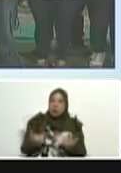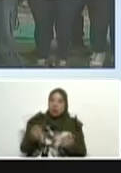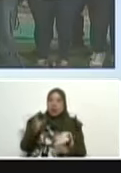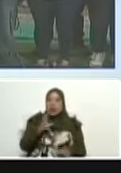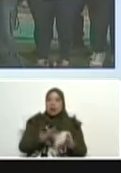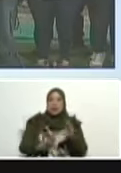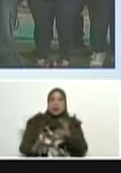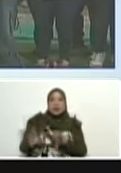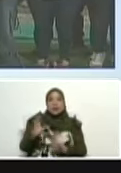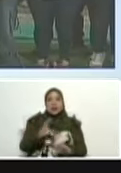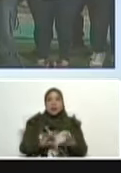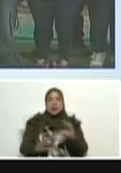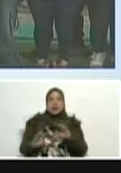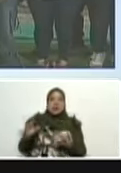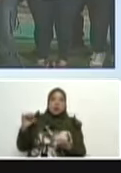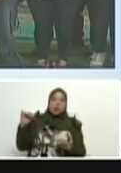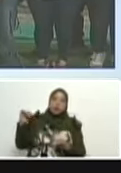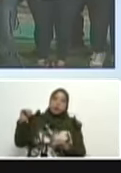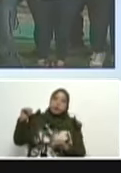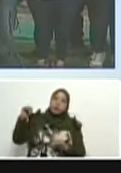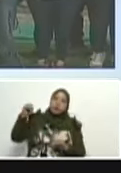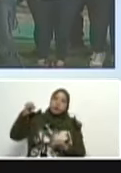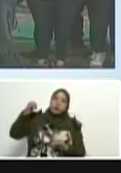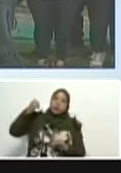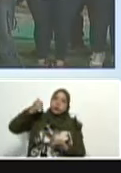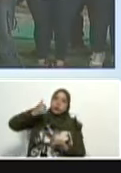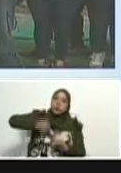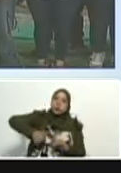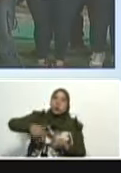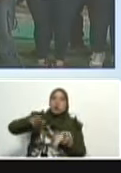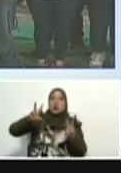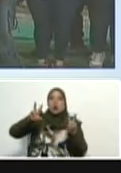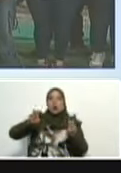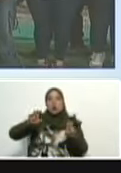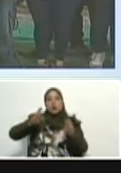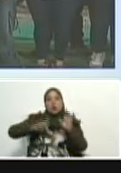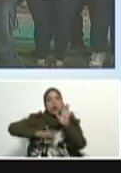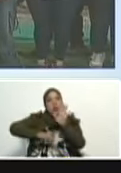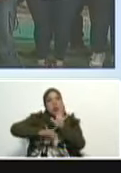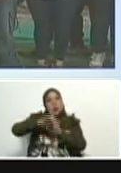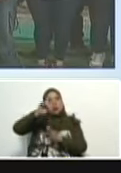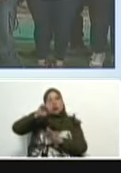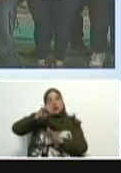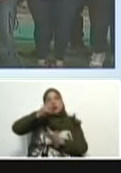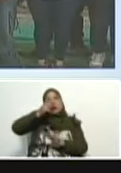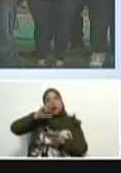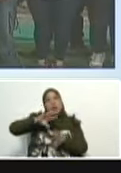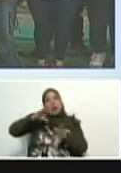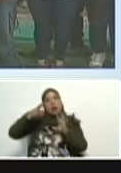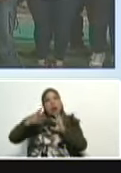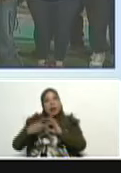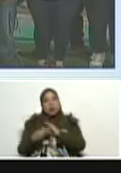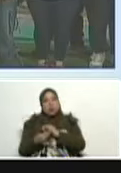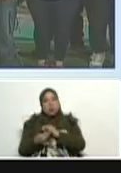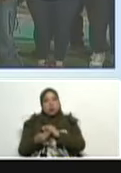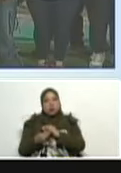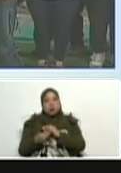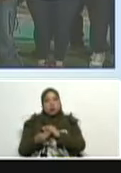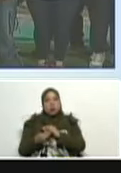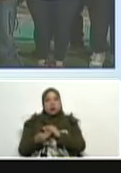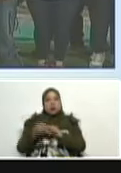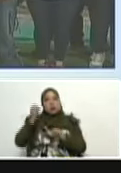siembra larga, para plantearse nuevos niveles de desarrollo, para grandes transformaciones. Desde